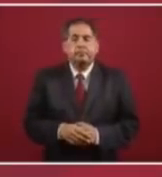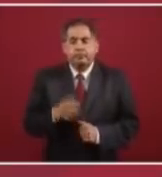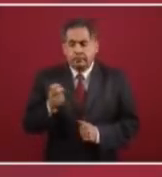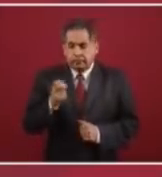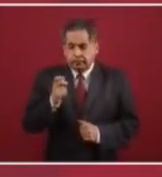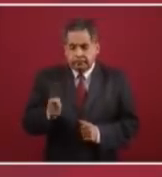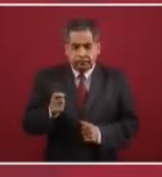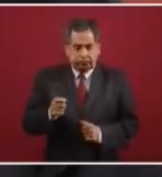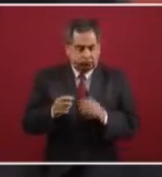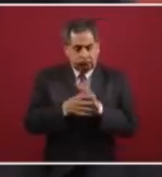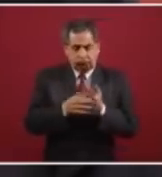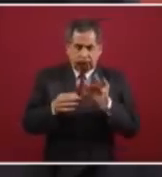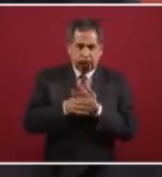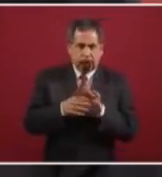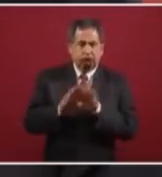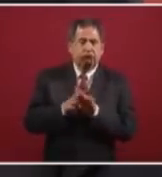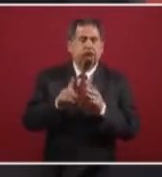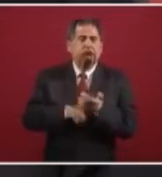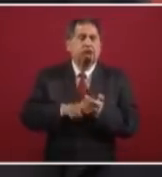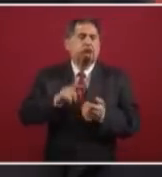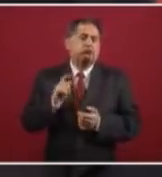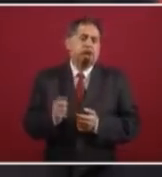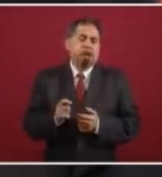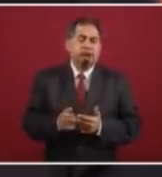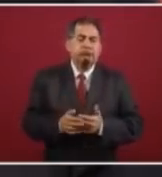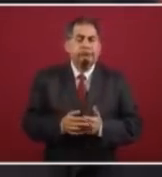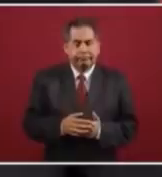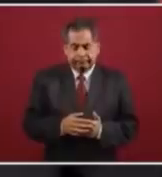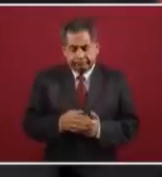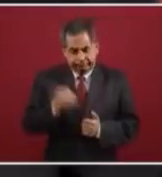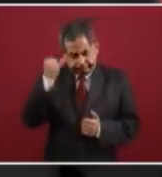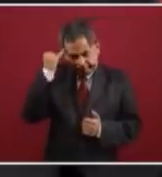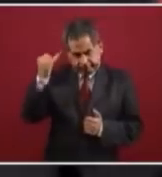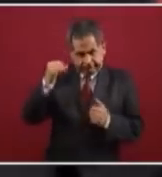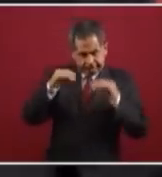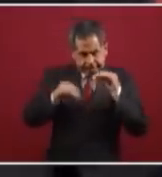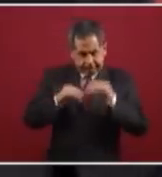ese modelo fue creando